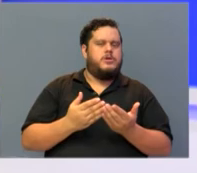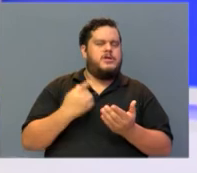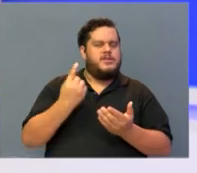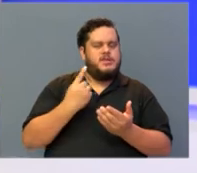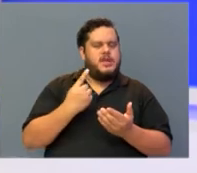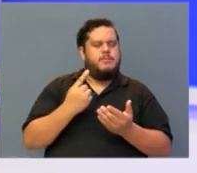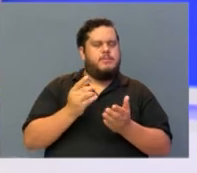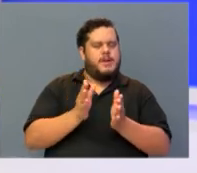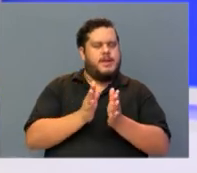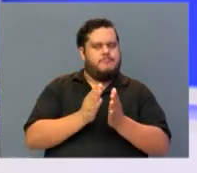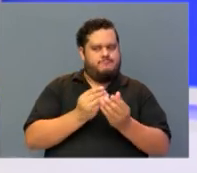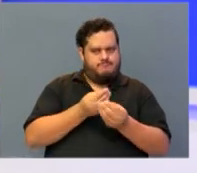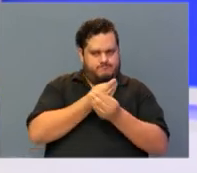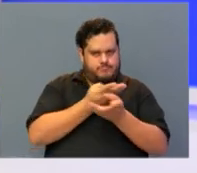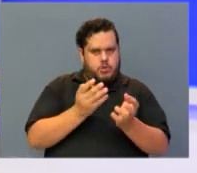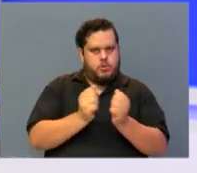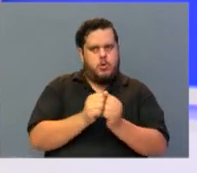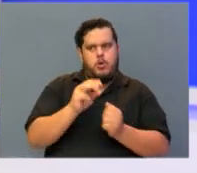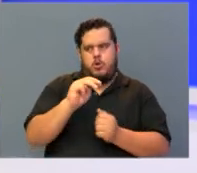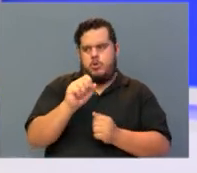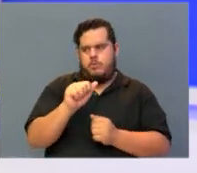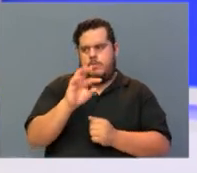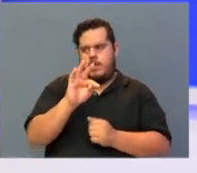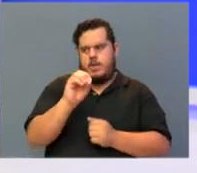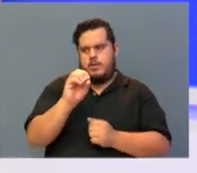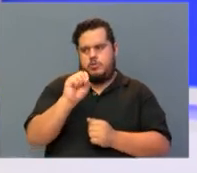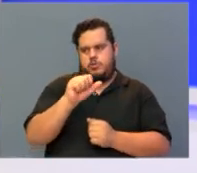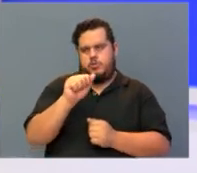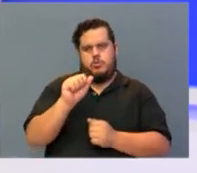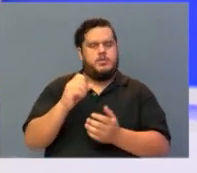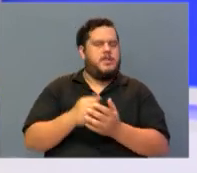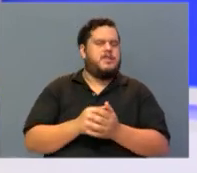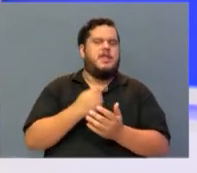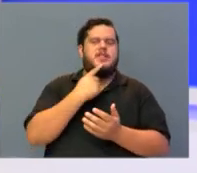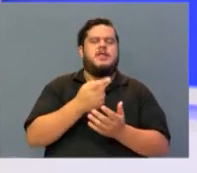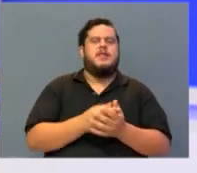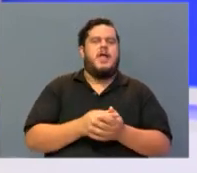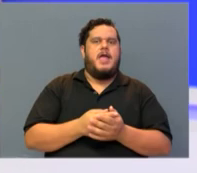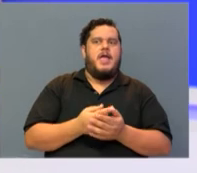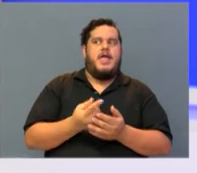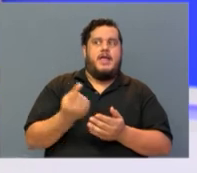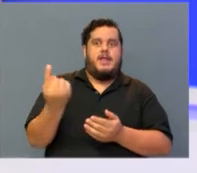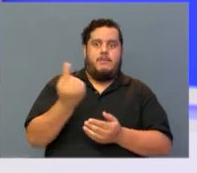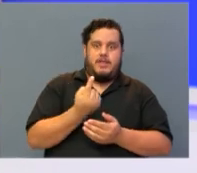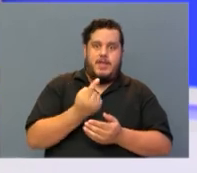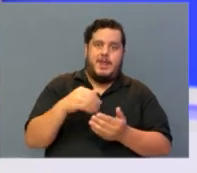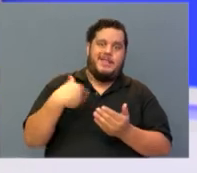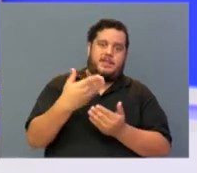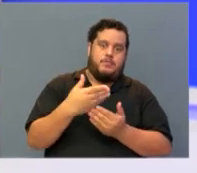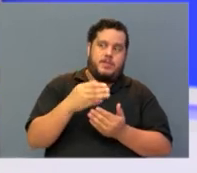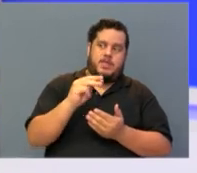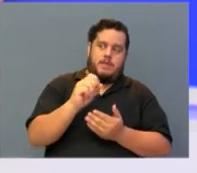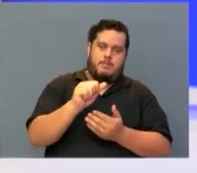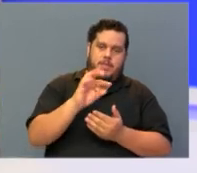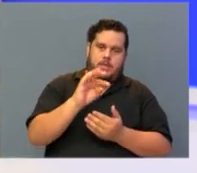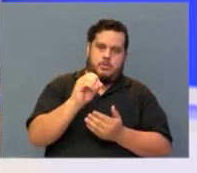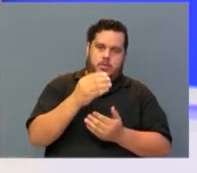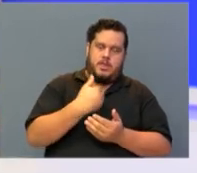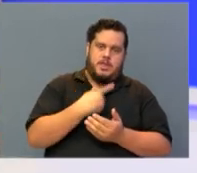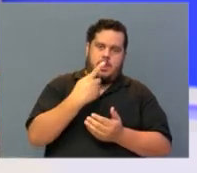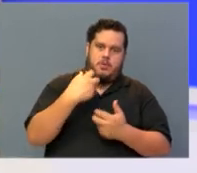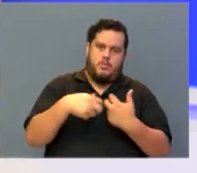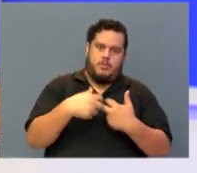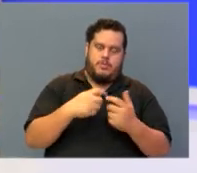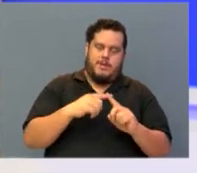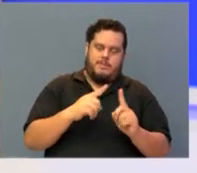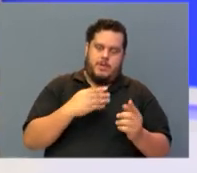lo ha hecho público con Gustavo Matosas y su etapa en la selección mayor. Prácticamente dice, el que viniera después de Matosas iba a tener una bronca, pero bueno,